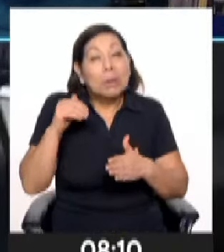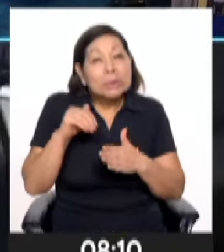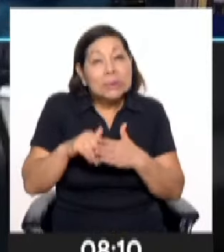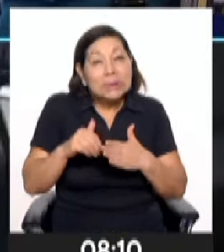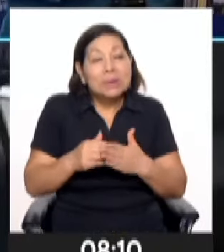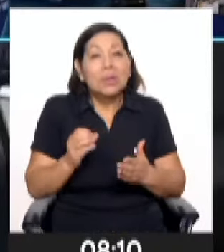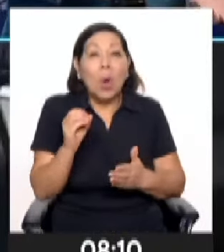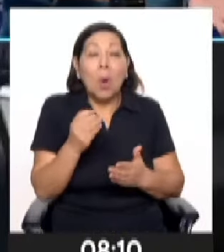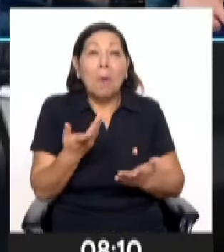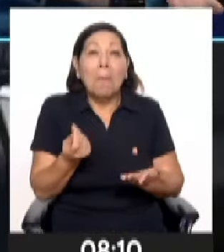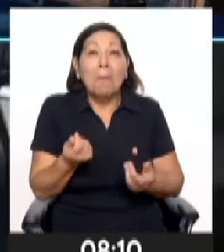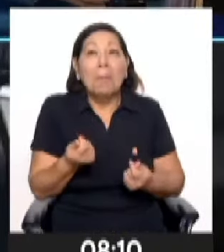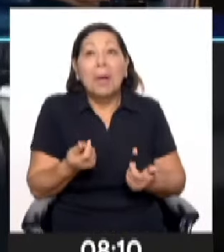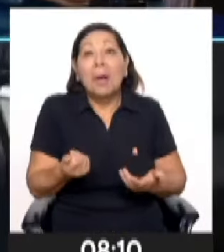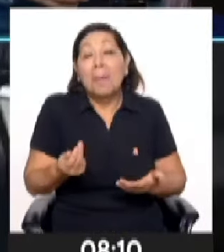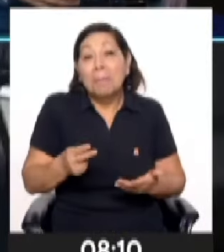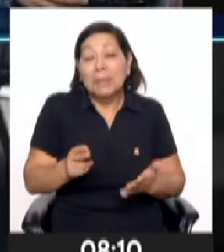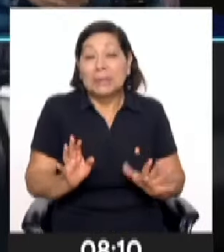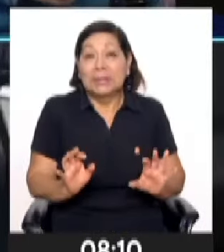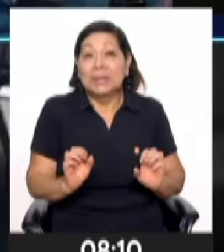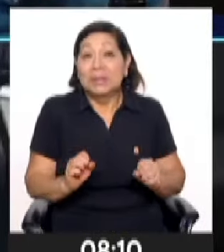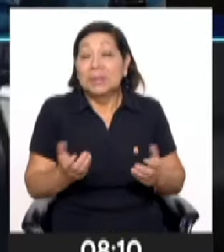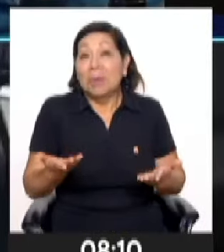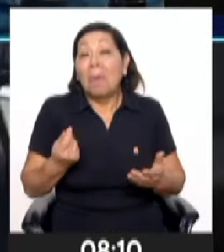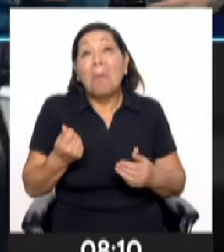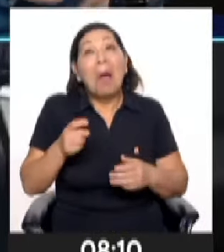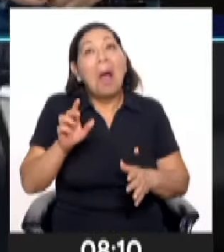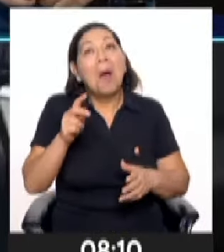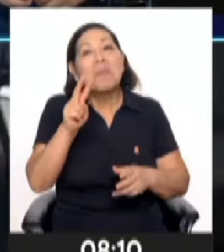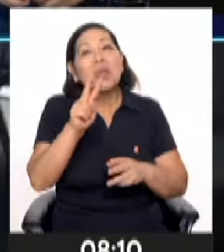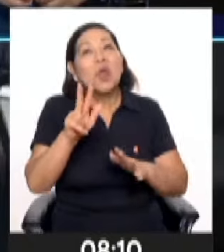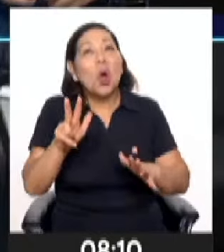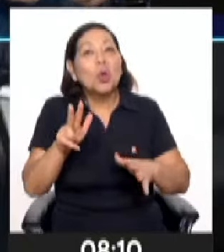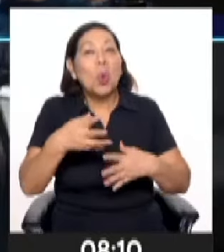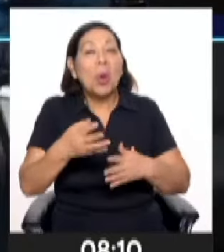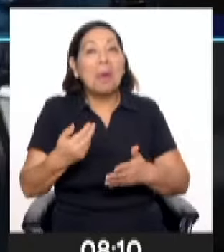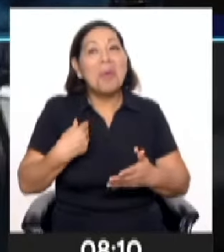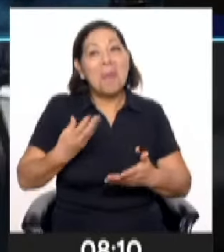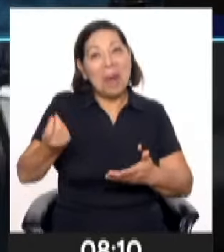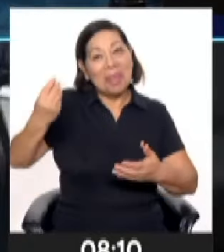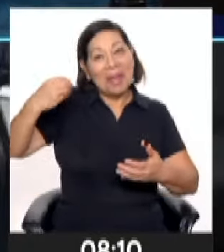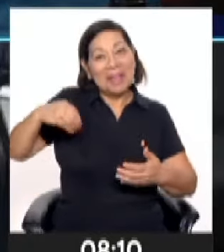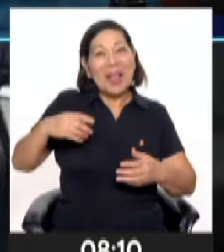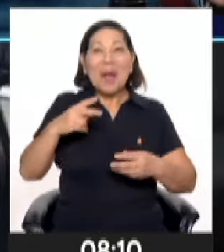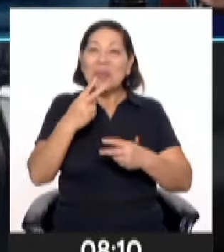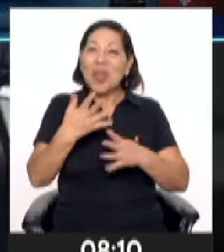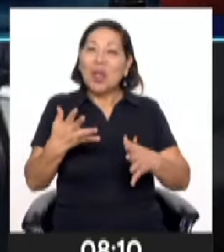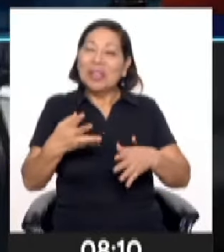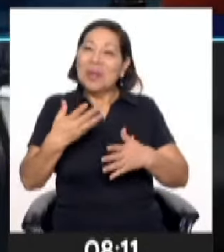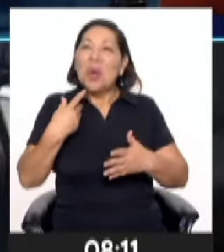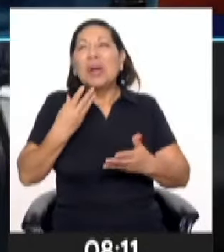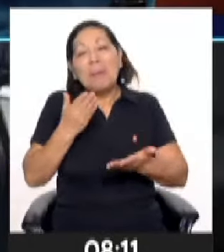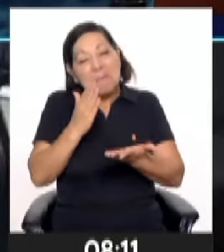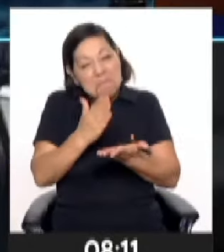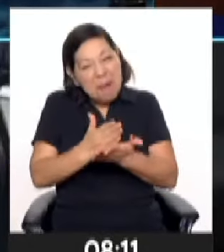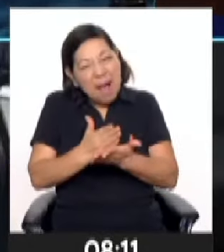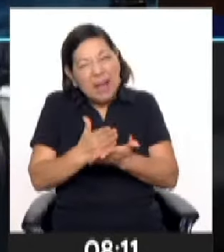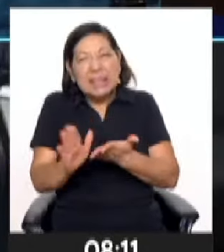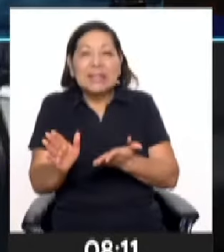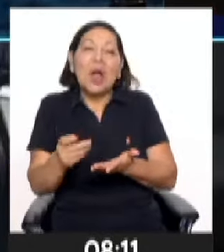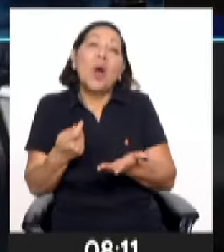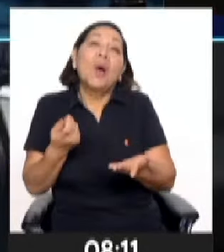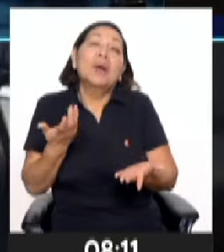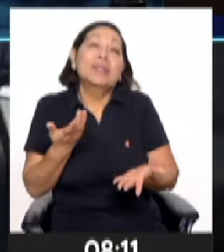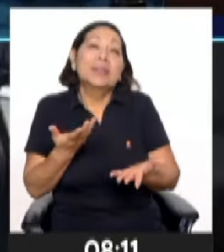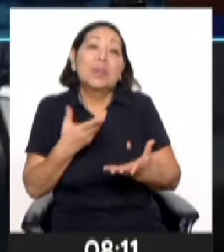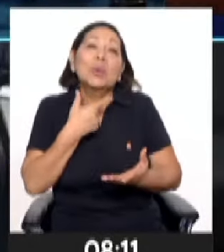ahorros o con mis ingresos extras. Si yo recibí mi gratificación en el 15 de julio, de repente una parte de ese dinero destinarla